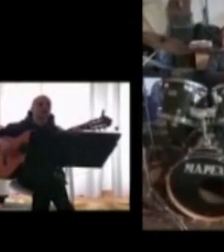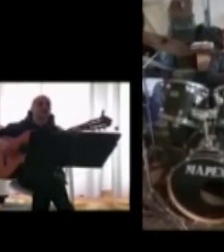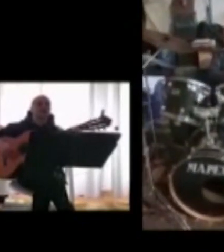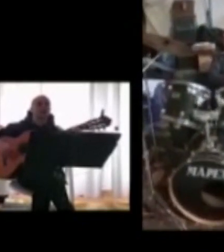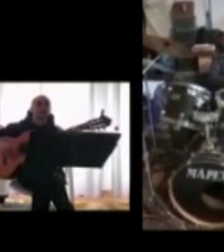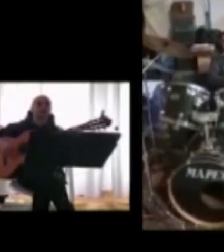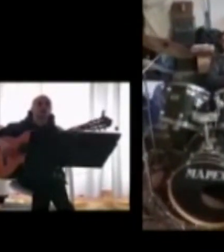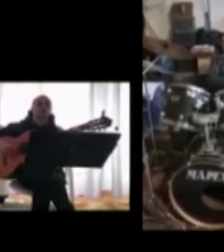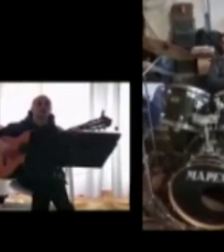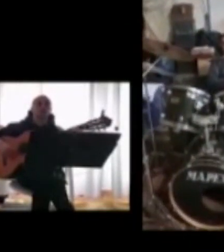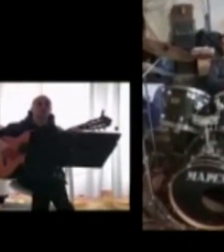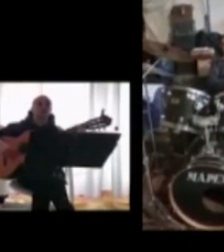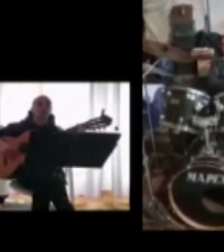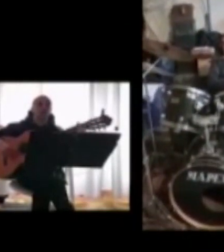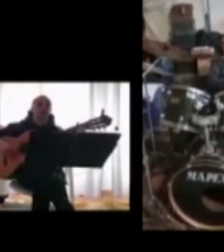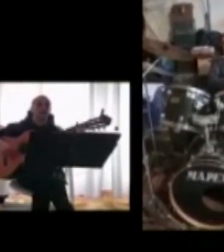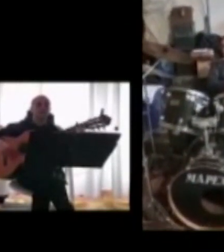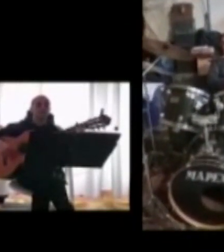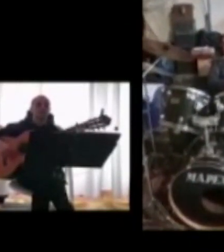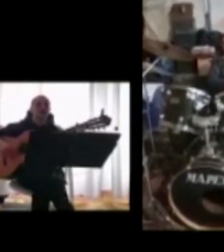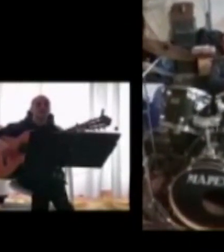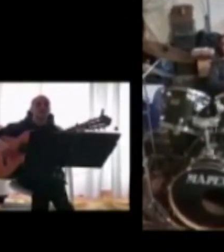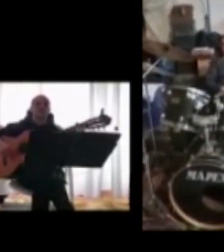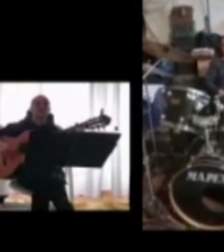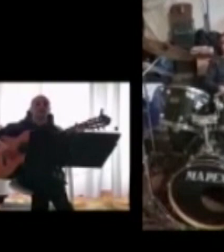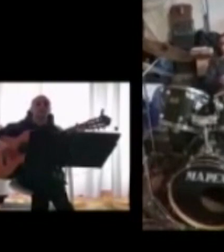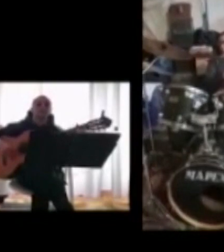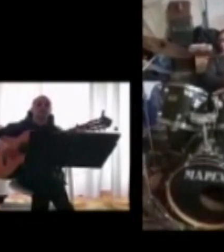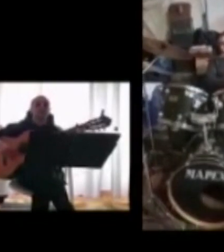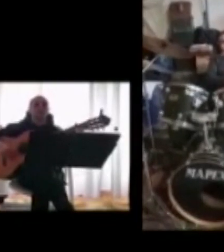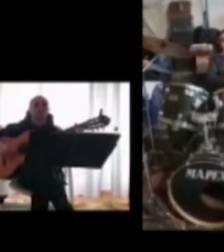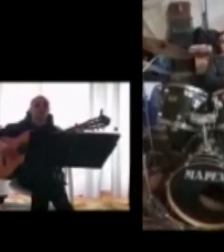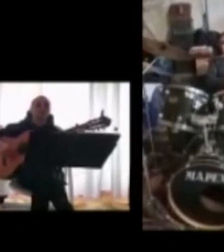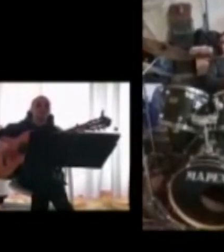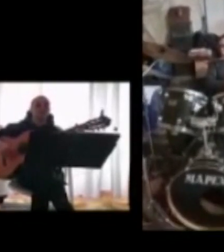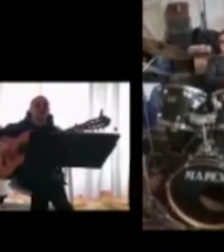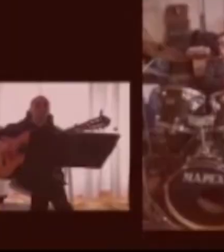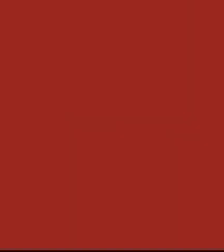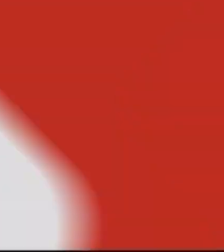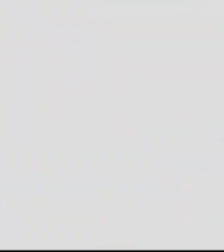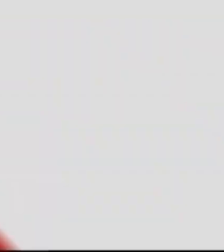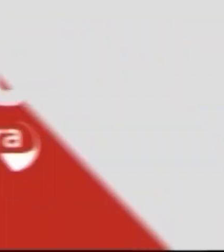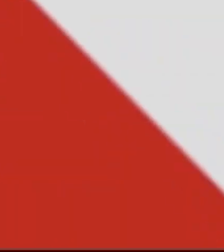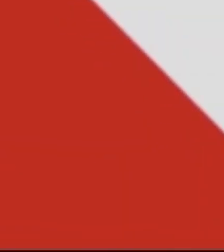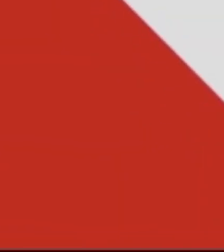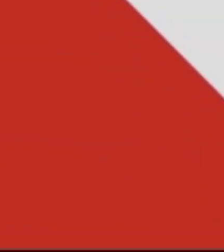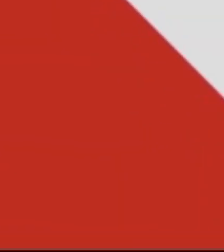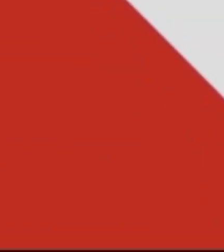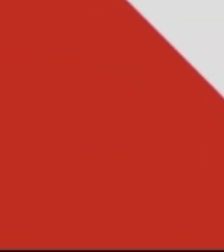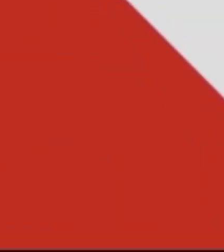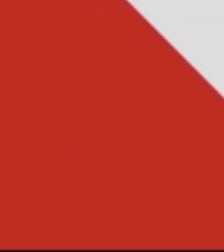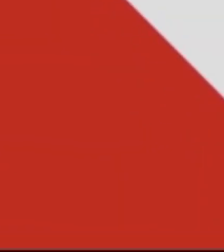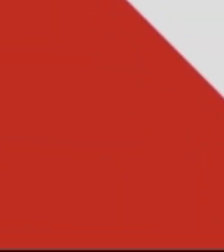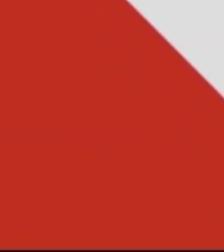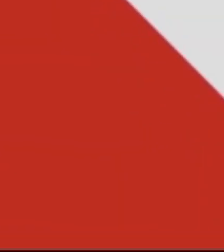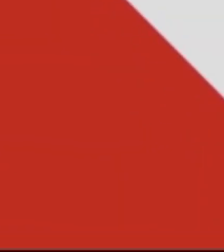En casa a todos por igual, aquí estamos en grupo trasteando para